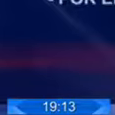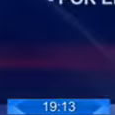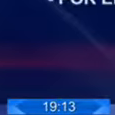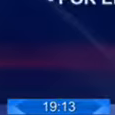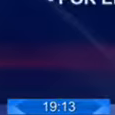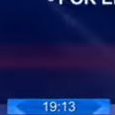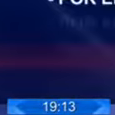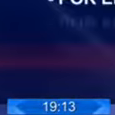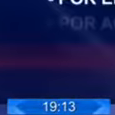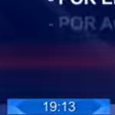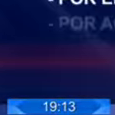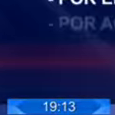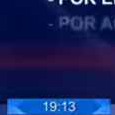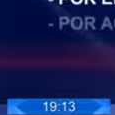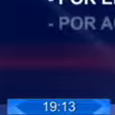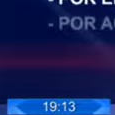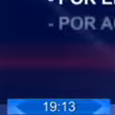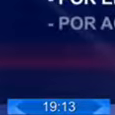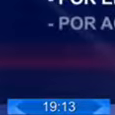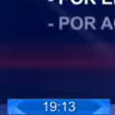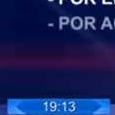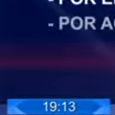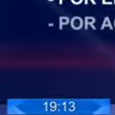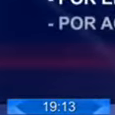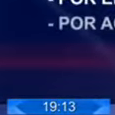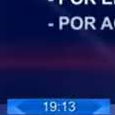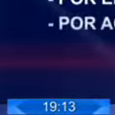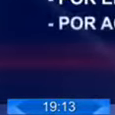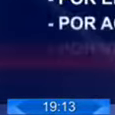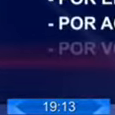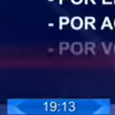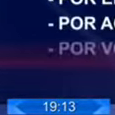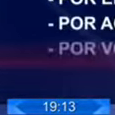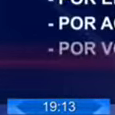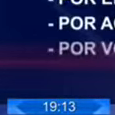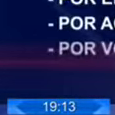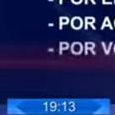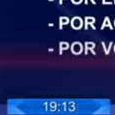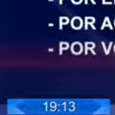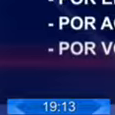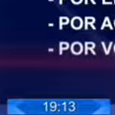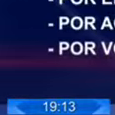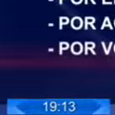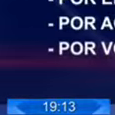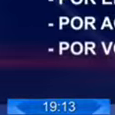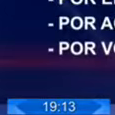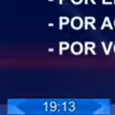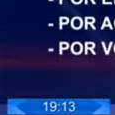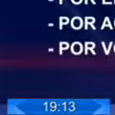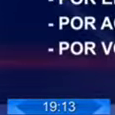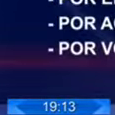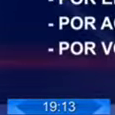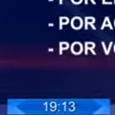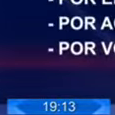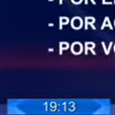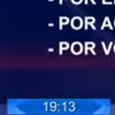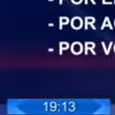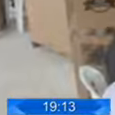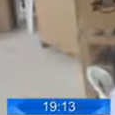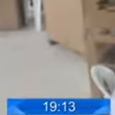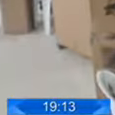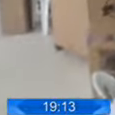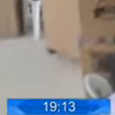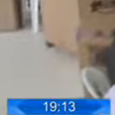del país, por cumplir actividades propias del evento del día electoral o quienes que por voto facultativo no están obligadas a